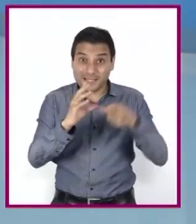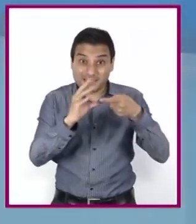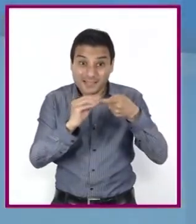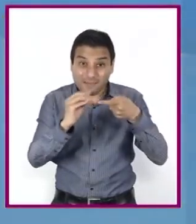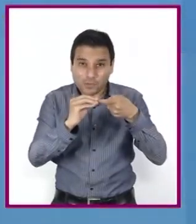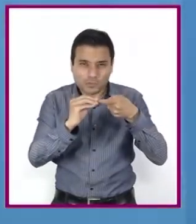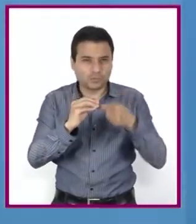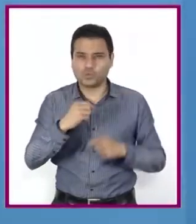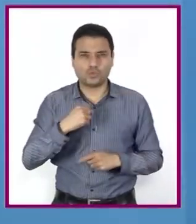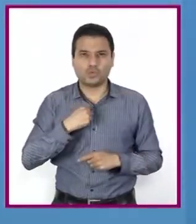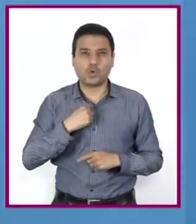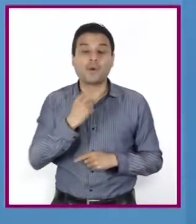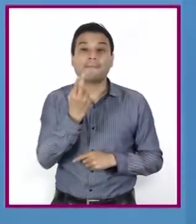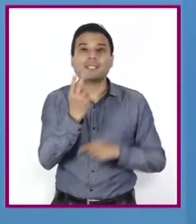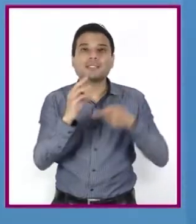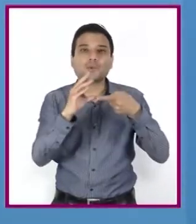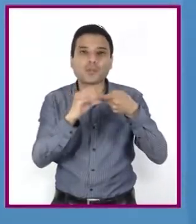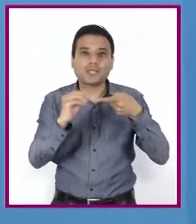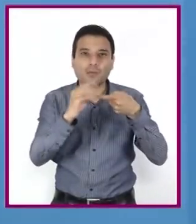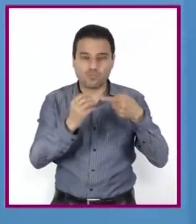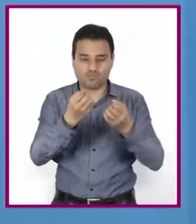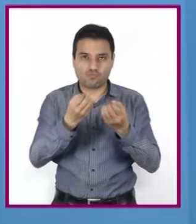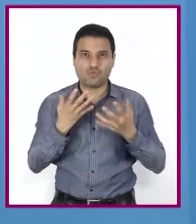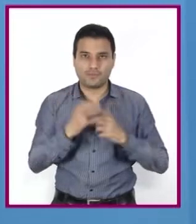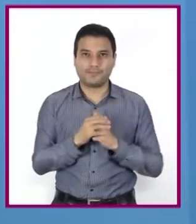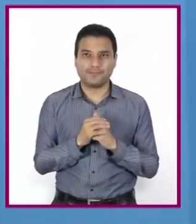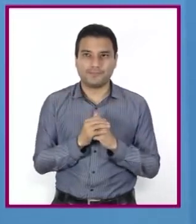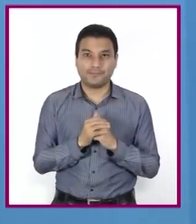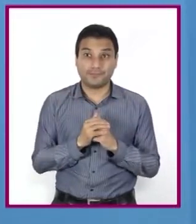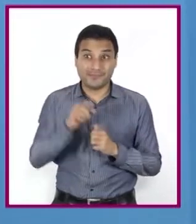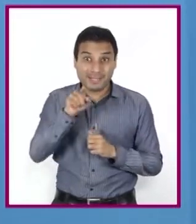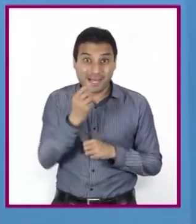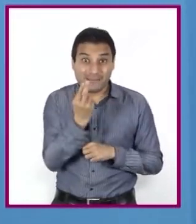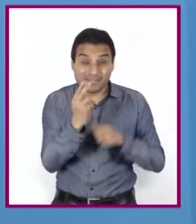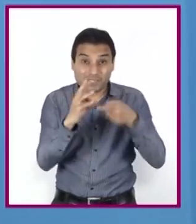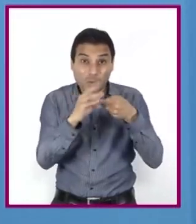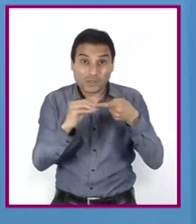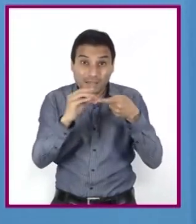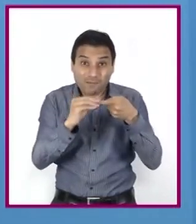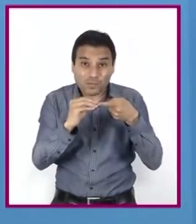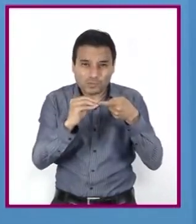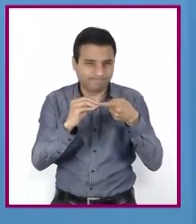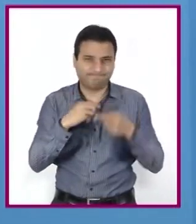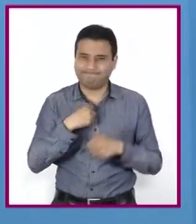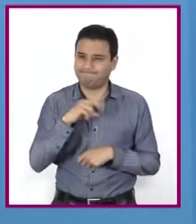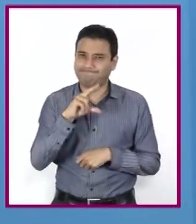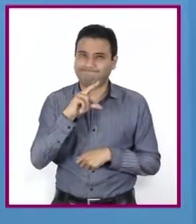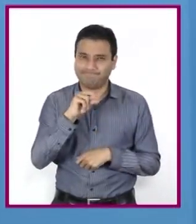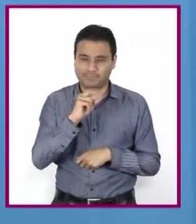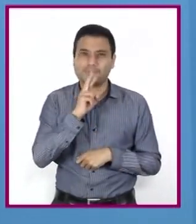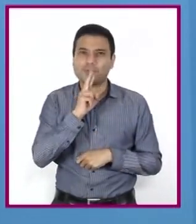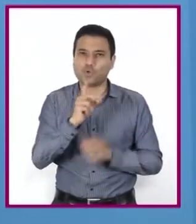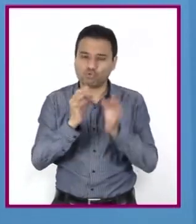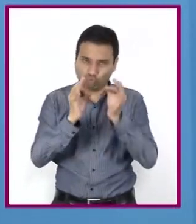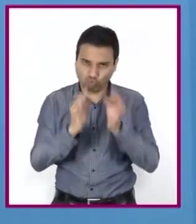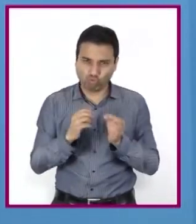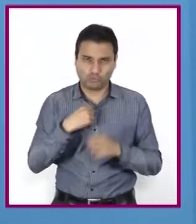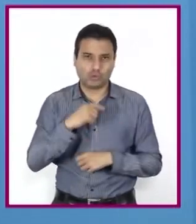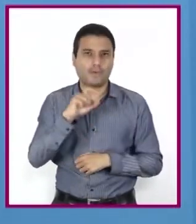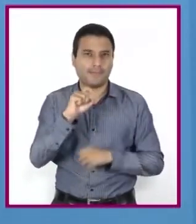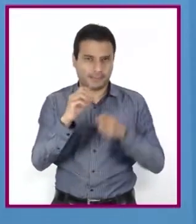por 25. Si ese se conforma con 25, yo me conformo con 20.